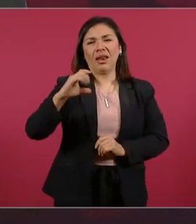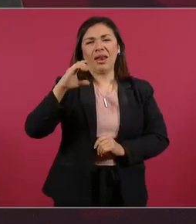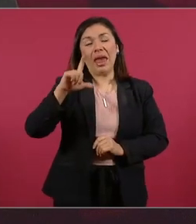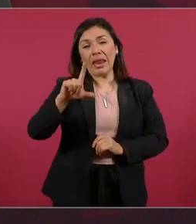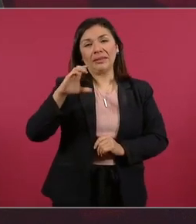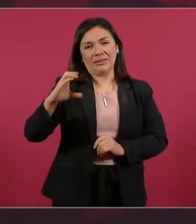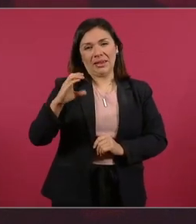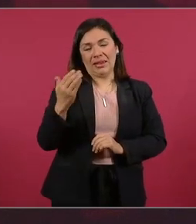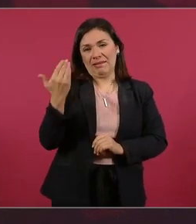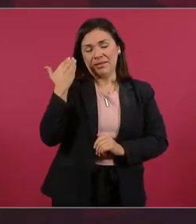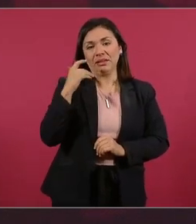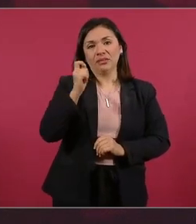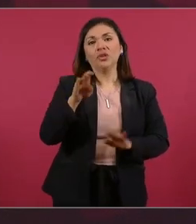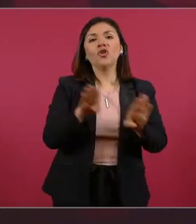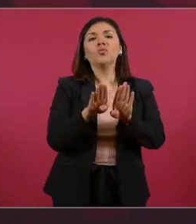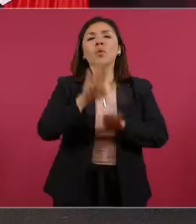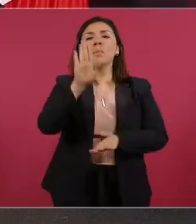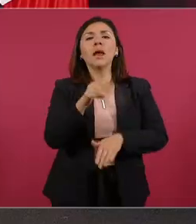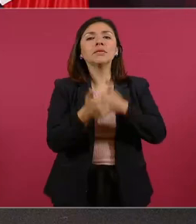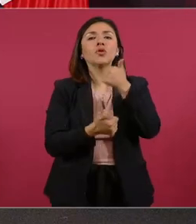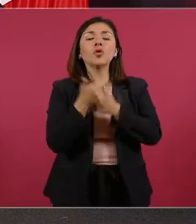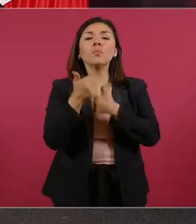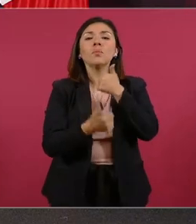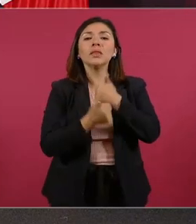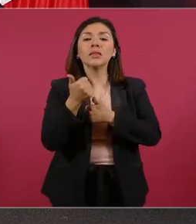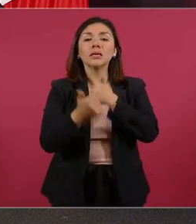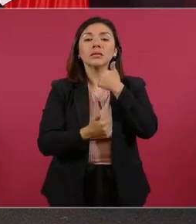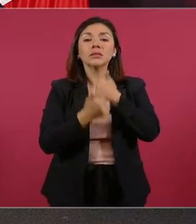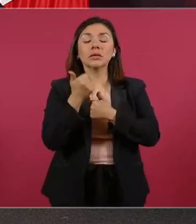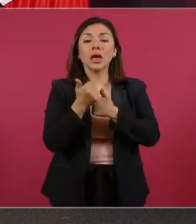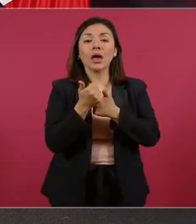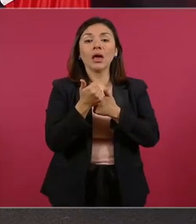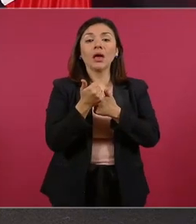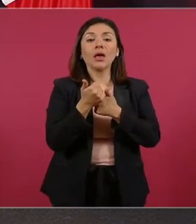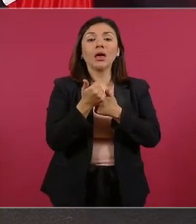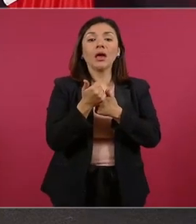se puso a competir a los